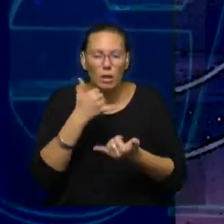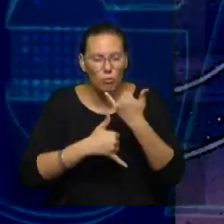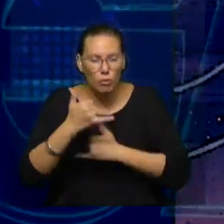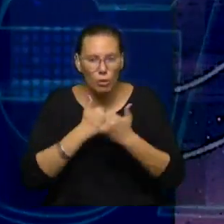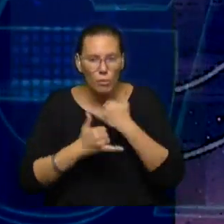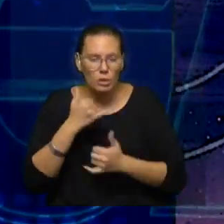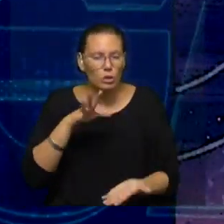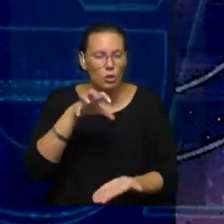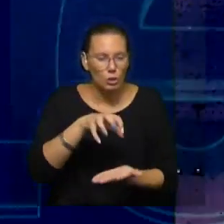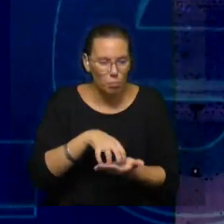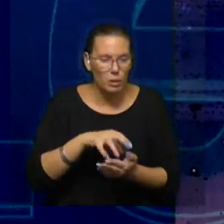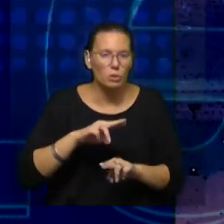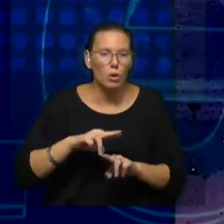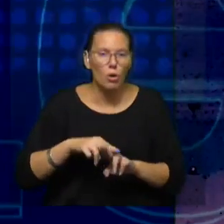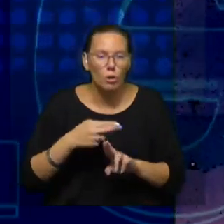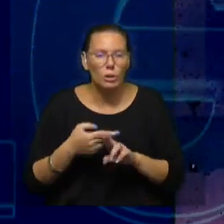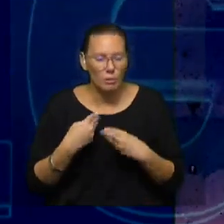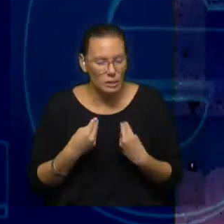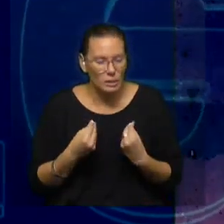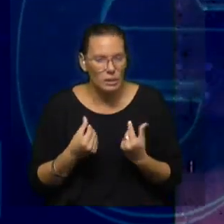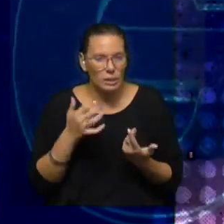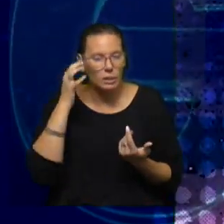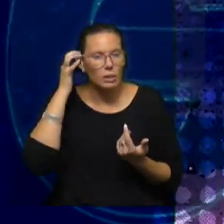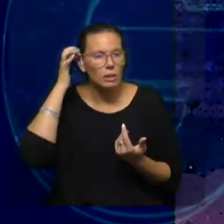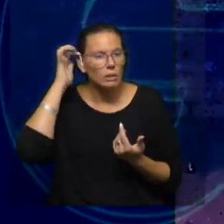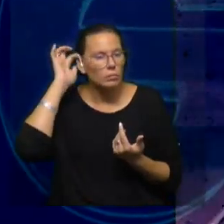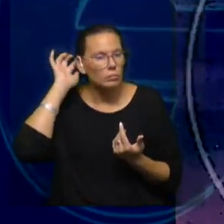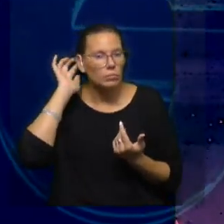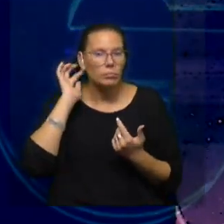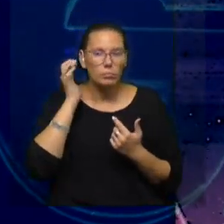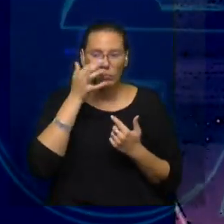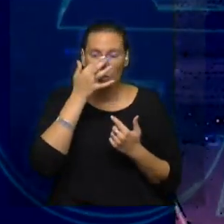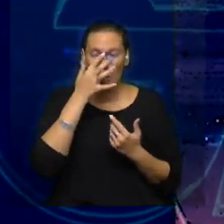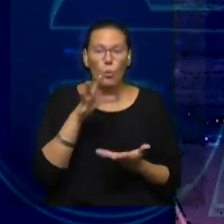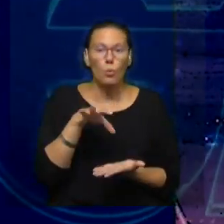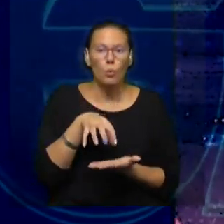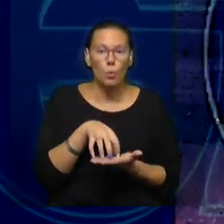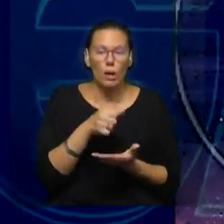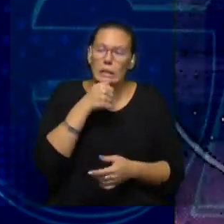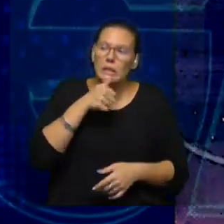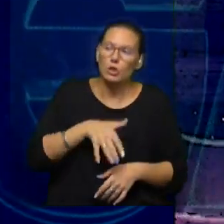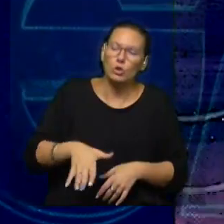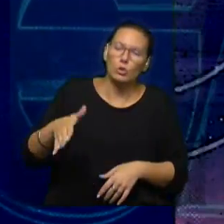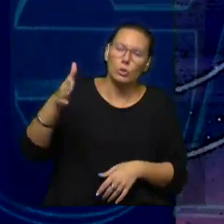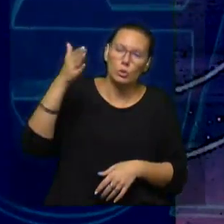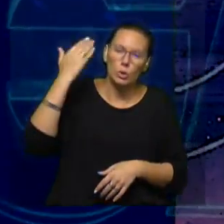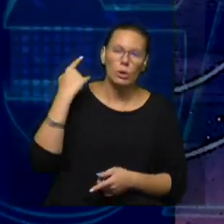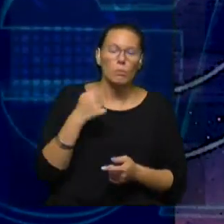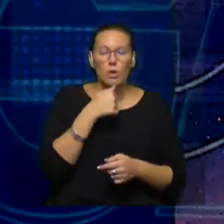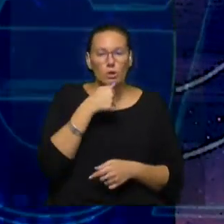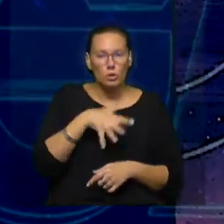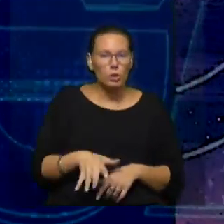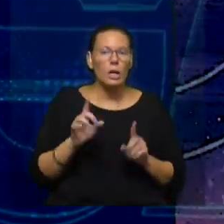de los espacios también, ¿no? Porque, bueno, un lugar tiene una carga histórica, pero la historia también le